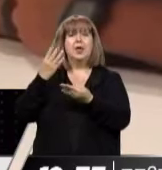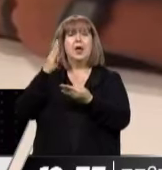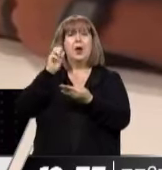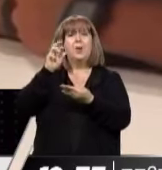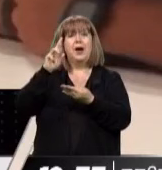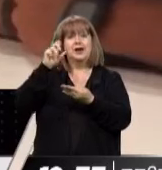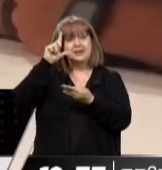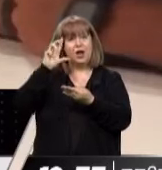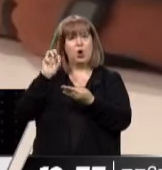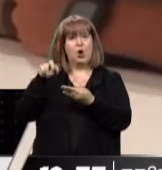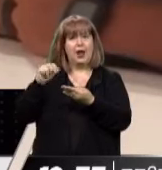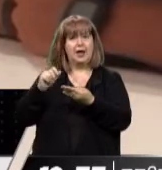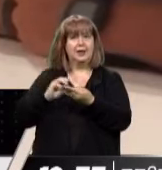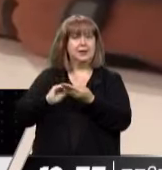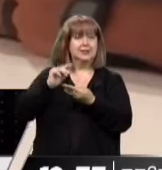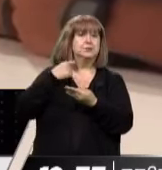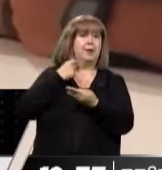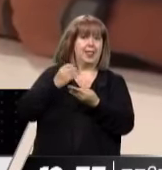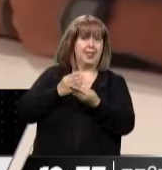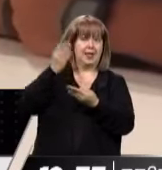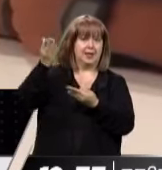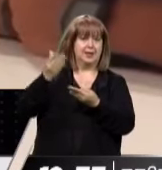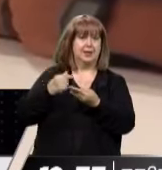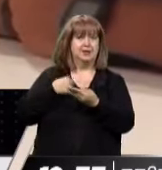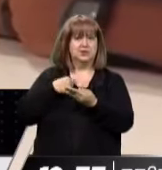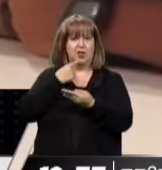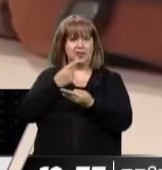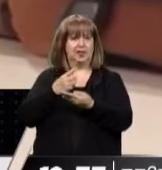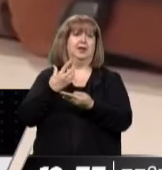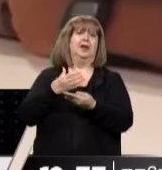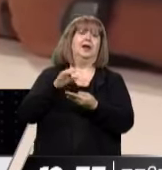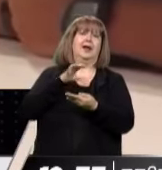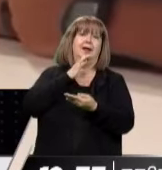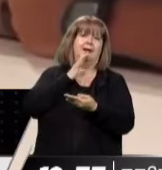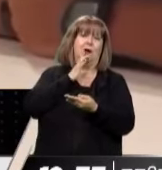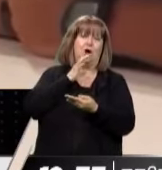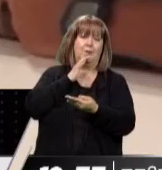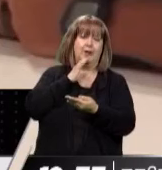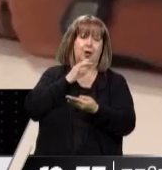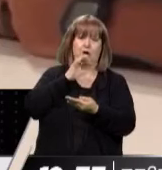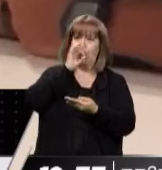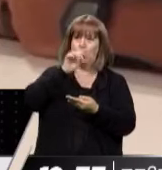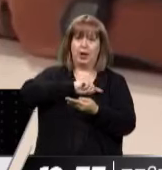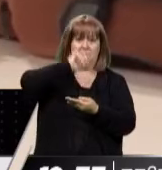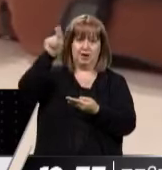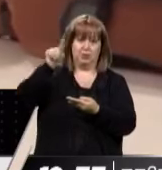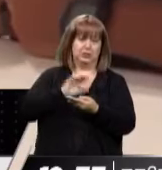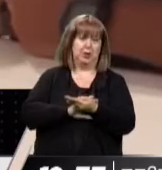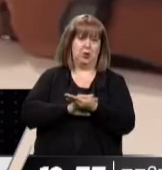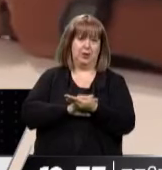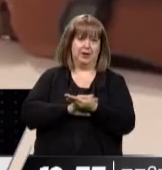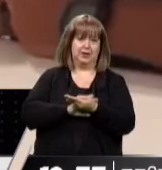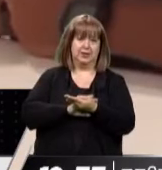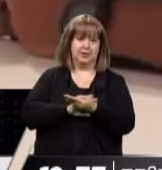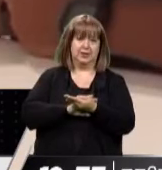Messi debería volver al Barcelona. Entonces yo abajo subtitulé, ja, ja, ja, ja, ja, no vamos a volver a Barcelona. Y si lo hacemos, vamos a hacer una